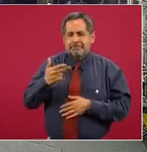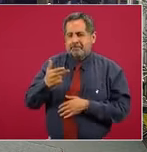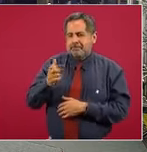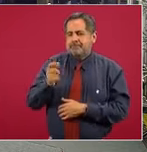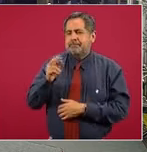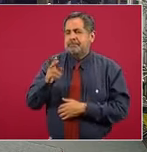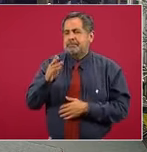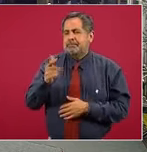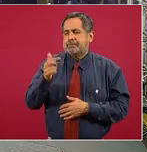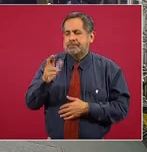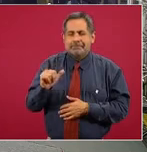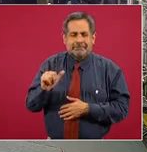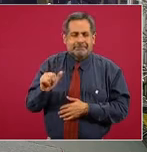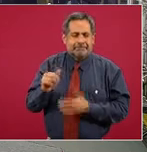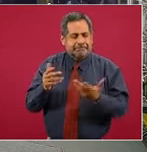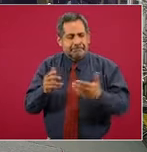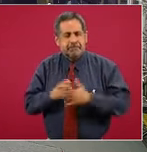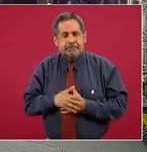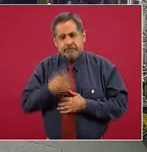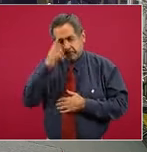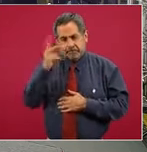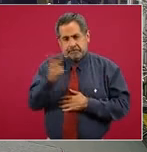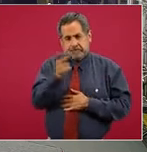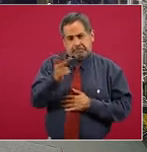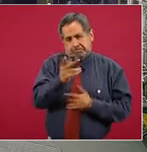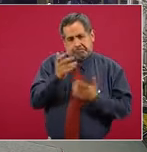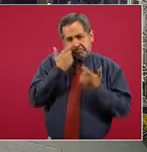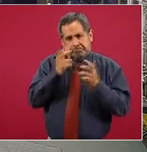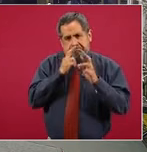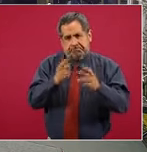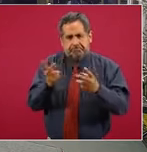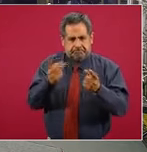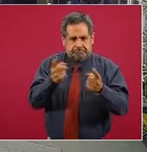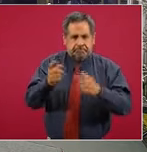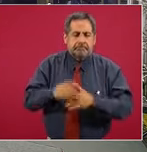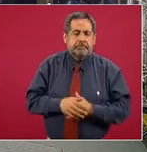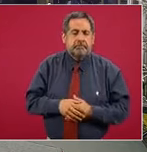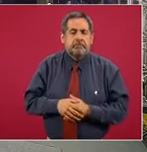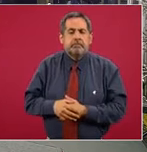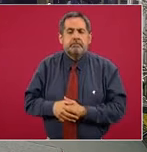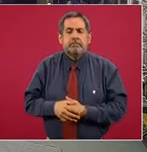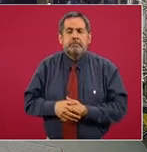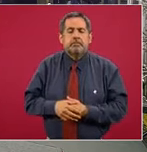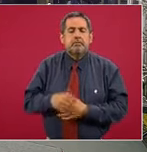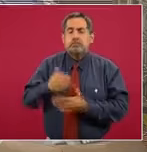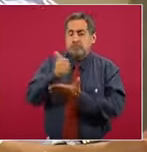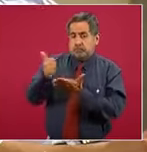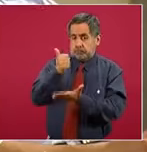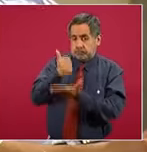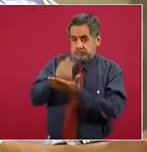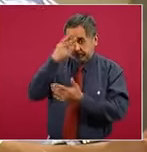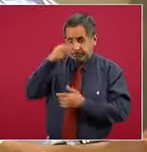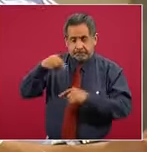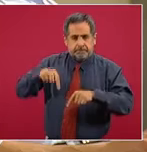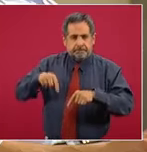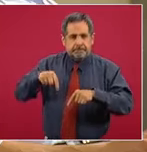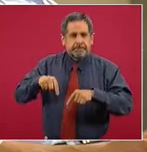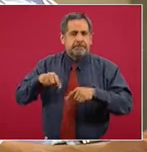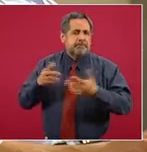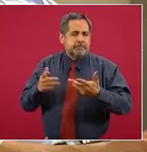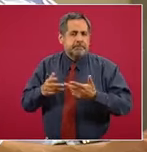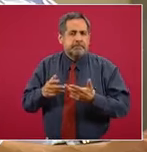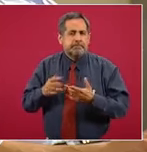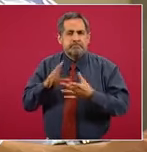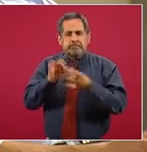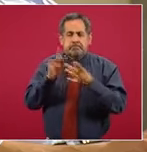Diario Basta y Grupo Cantón. Gracias. Para los dos, cualquiera que me quiera contestar. La Ciudad de México ya comentaron